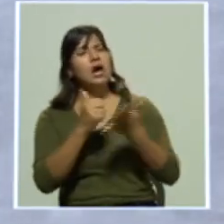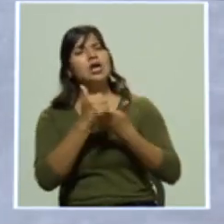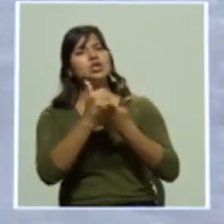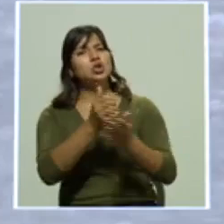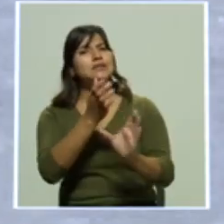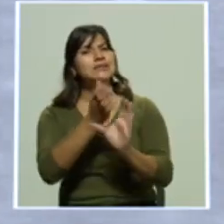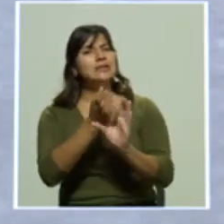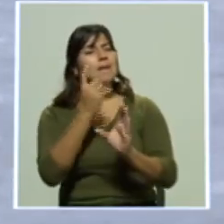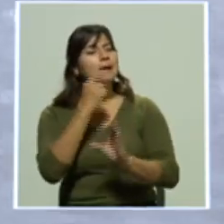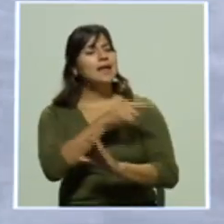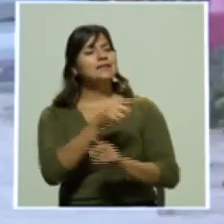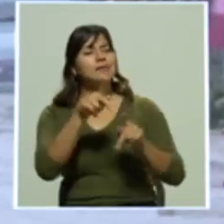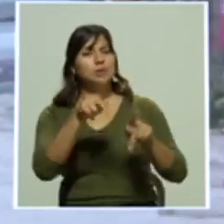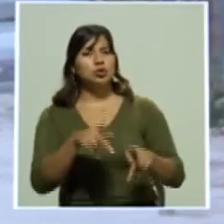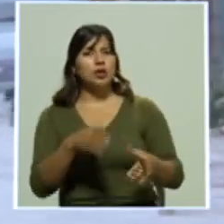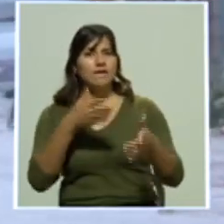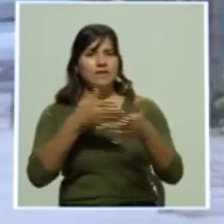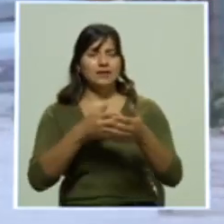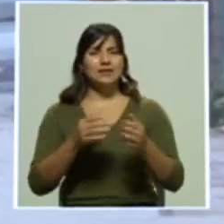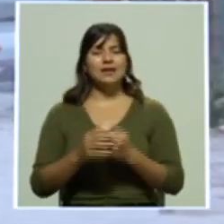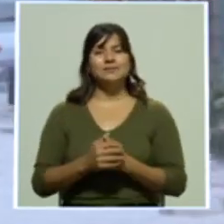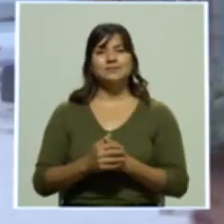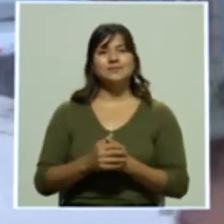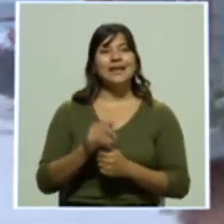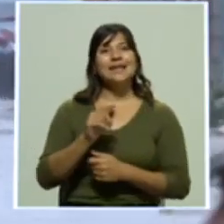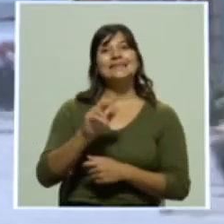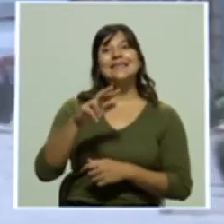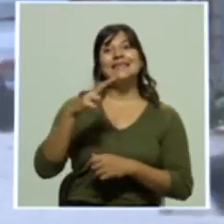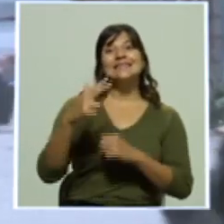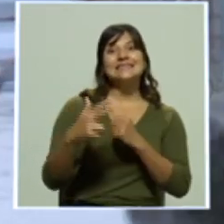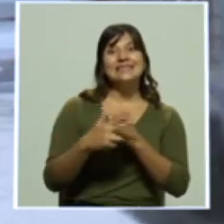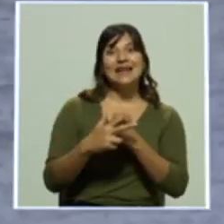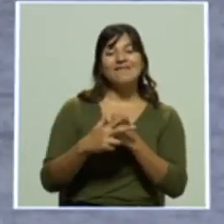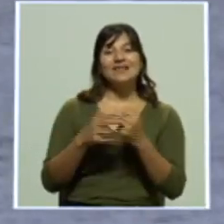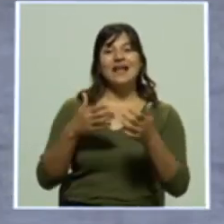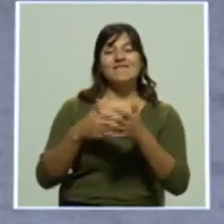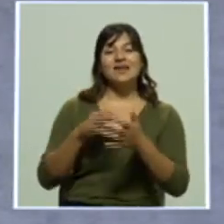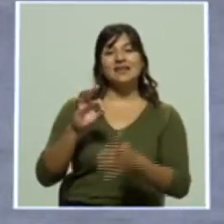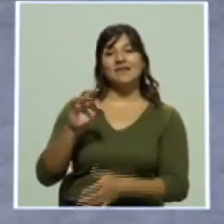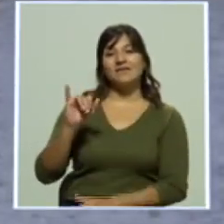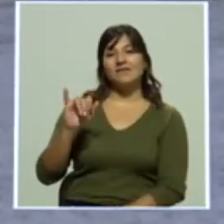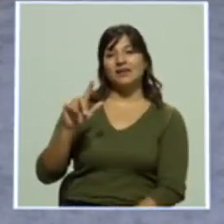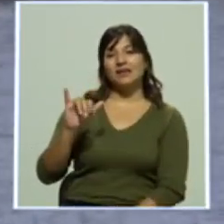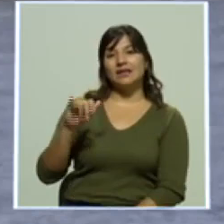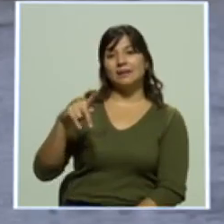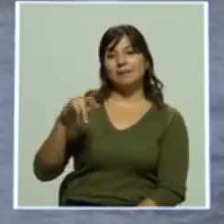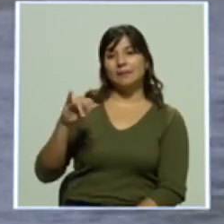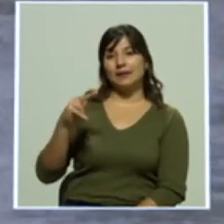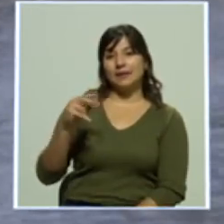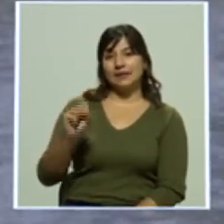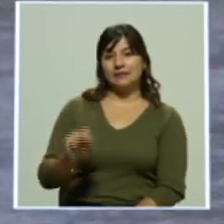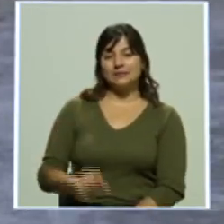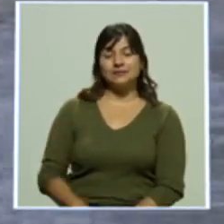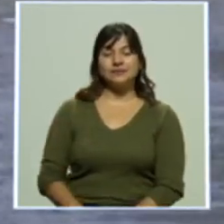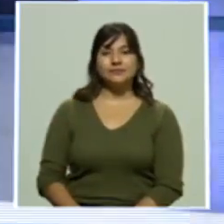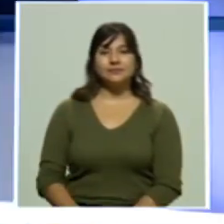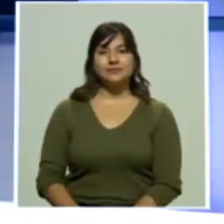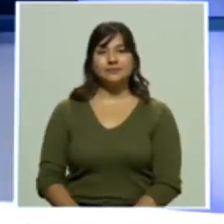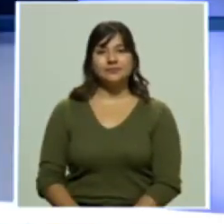los damnificados. Bamco es el tercer tifón que azota Filipinas en pocas semanas.